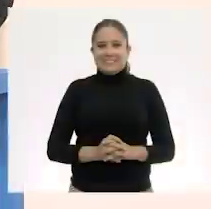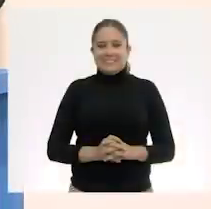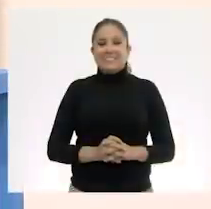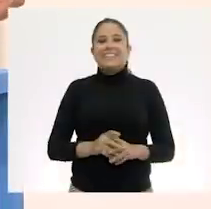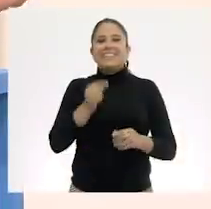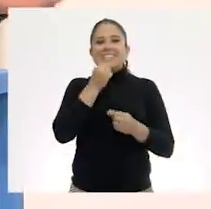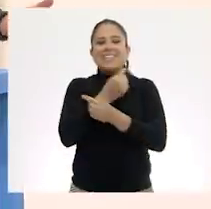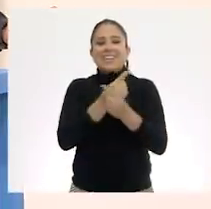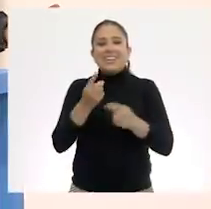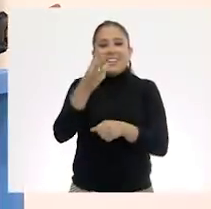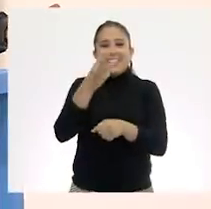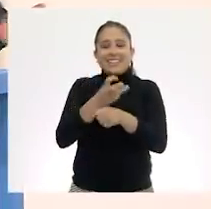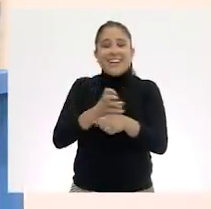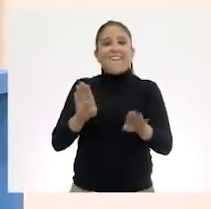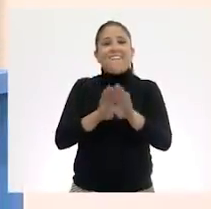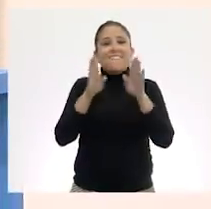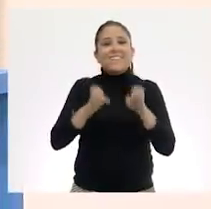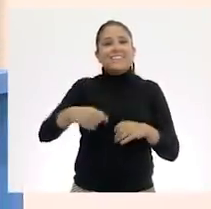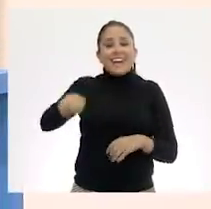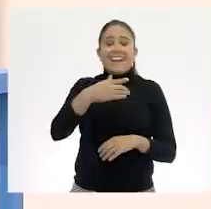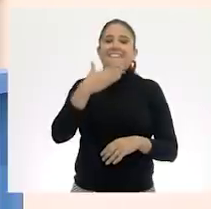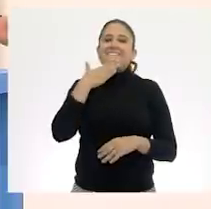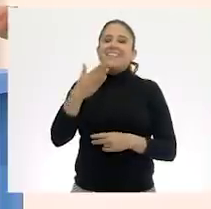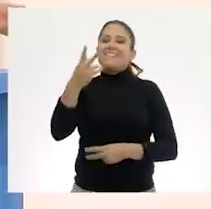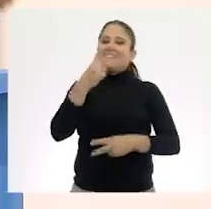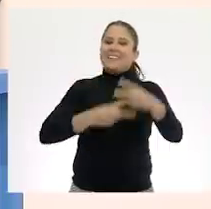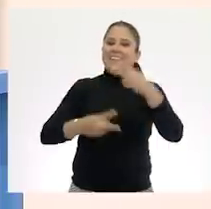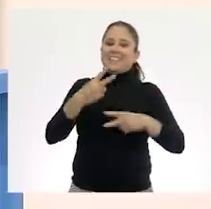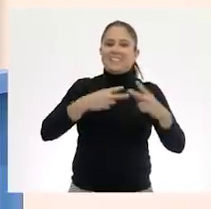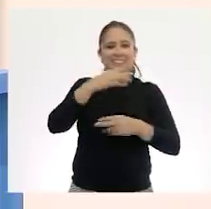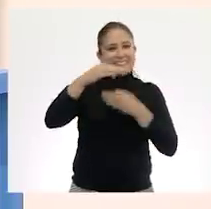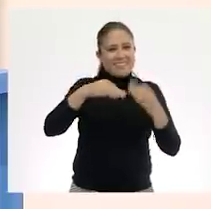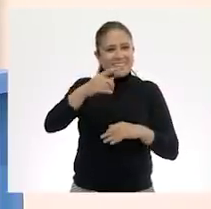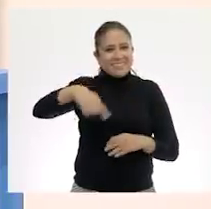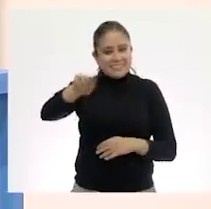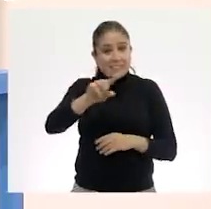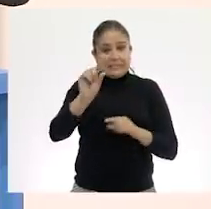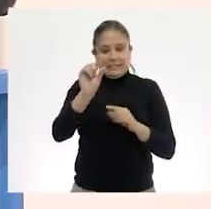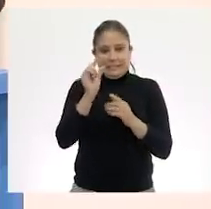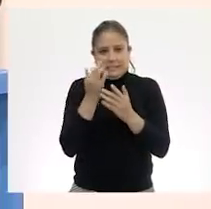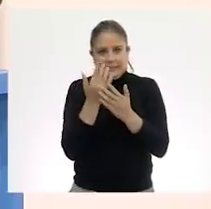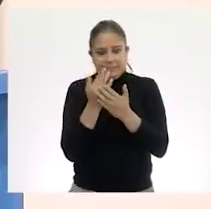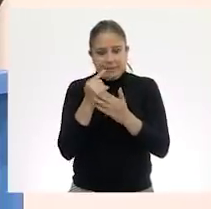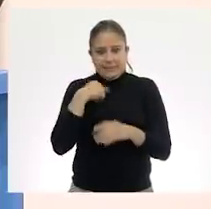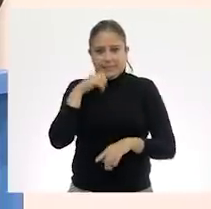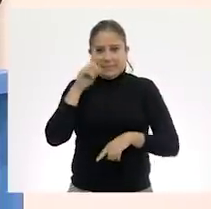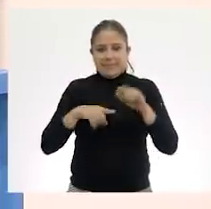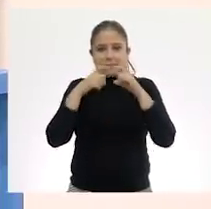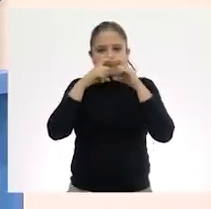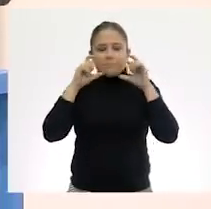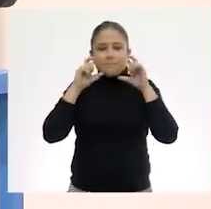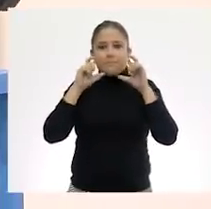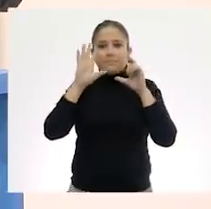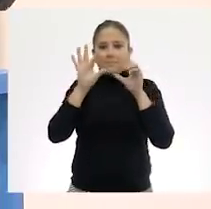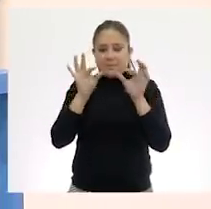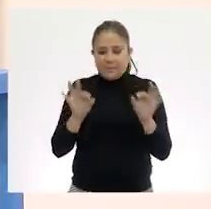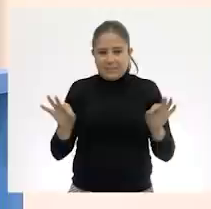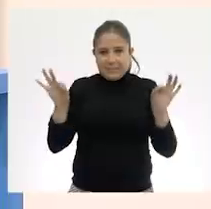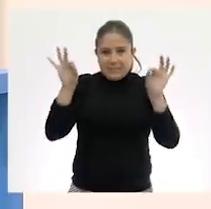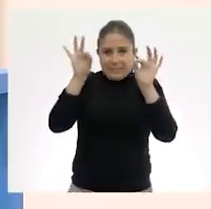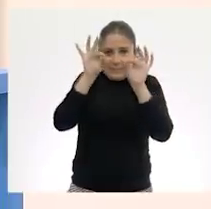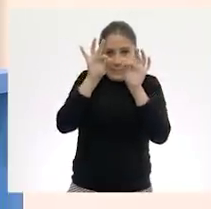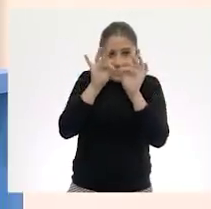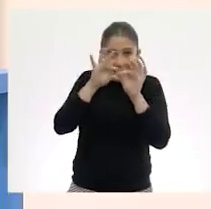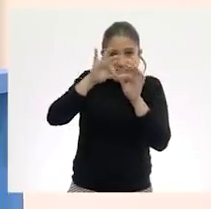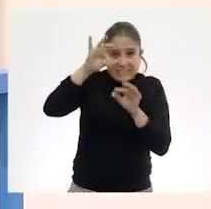Niñas y niños de tercer grado, ¿cómo están? Bienvenidas y bienvenidos. Permítanme quitarme mi cubrebocas, lo voy a hacer de las agarraderas